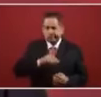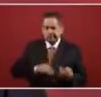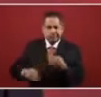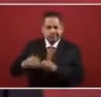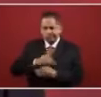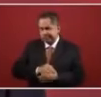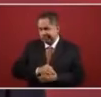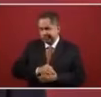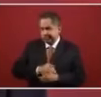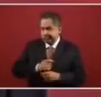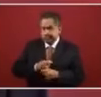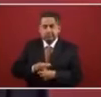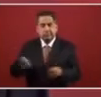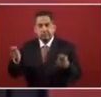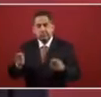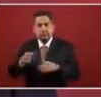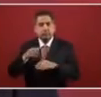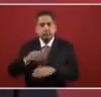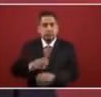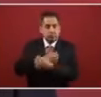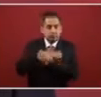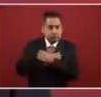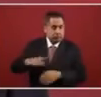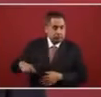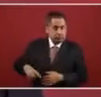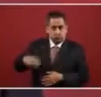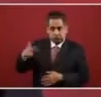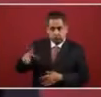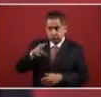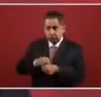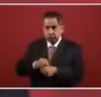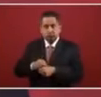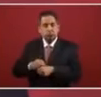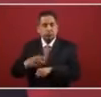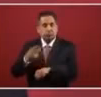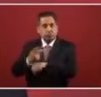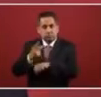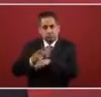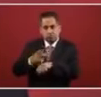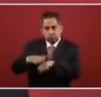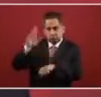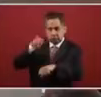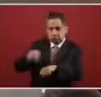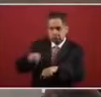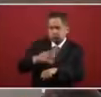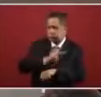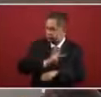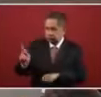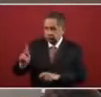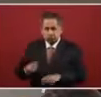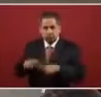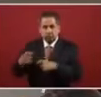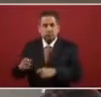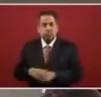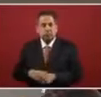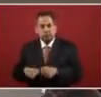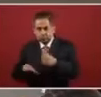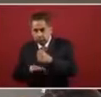para todos en educación pública, en el nivel medio superior. En el nivel